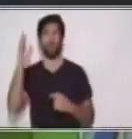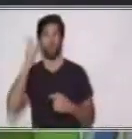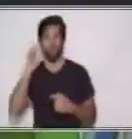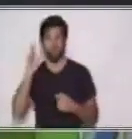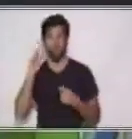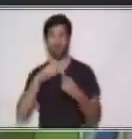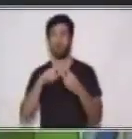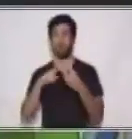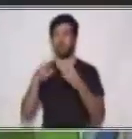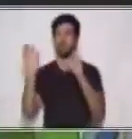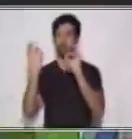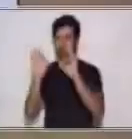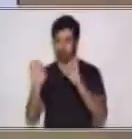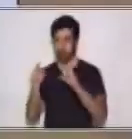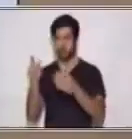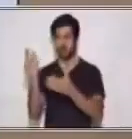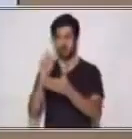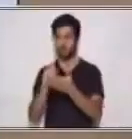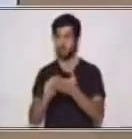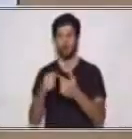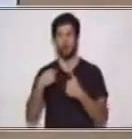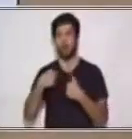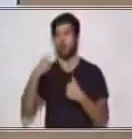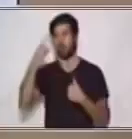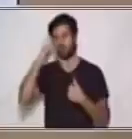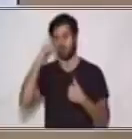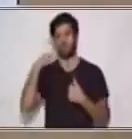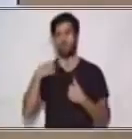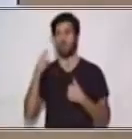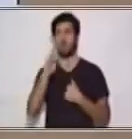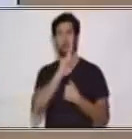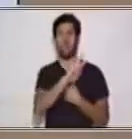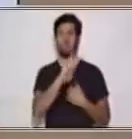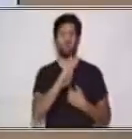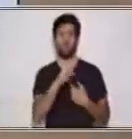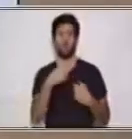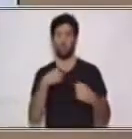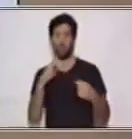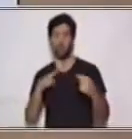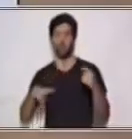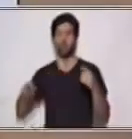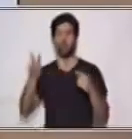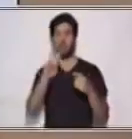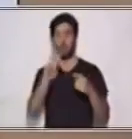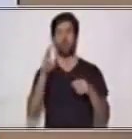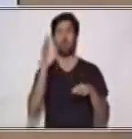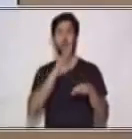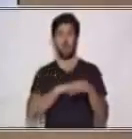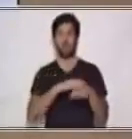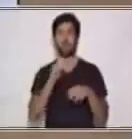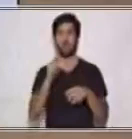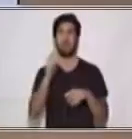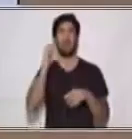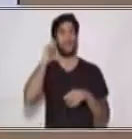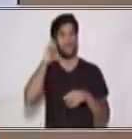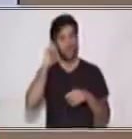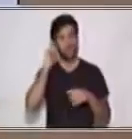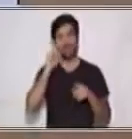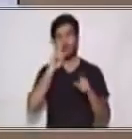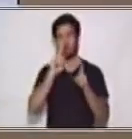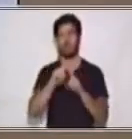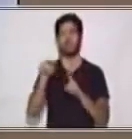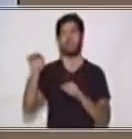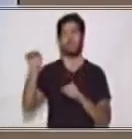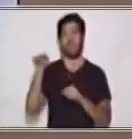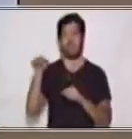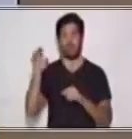la escritura, ellos deciden agregar 2 letras más, la G y la Z, a su alfabeto.